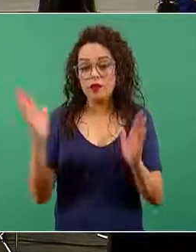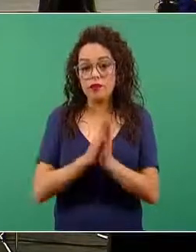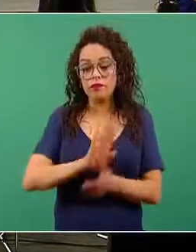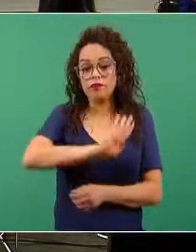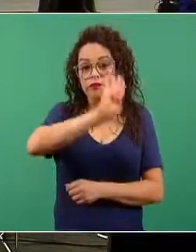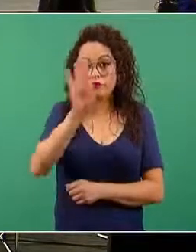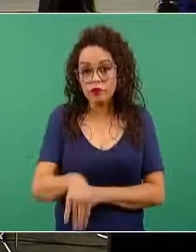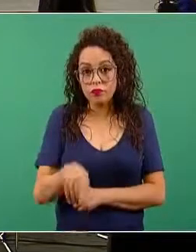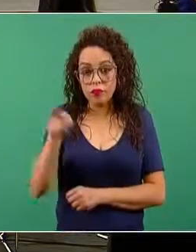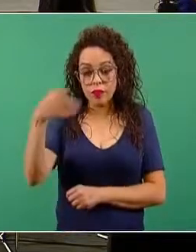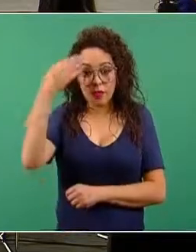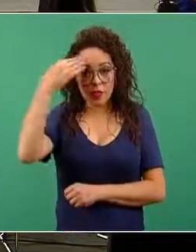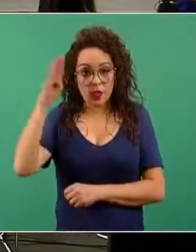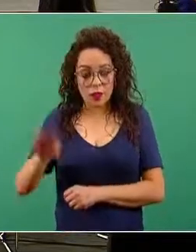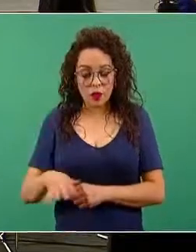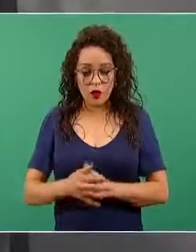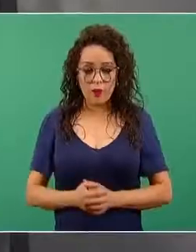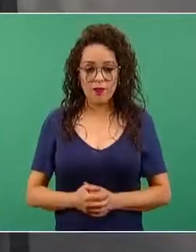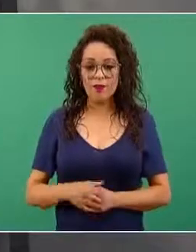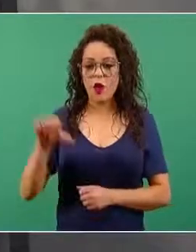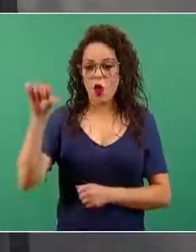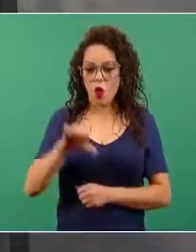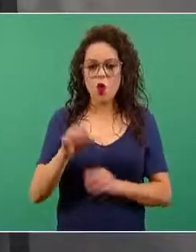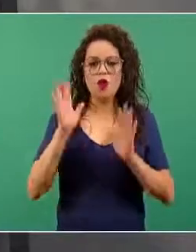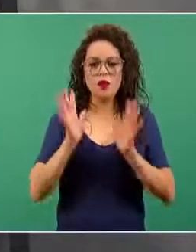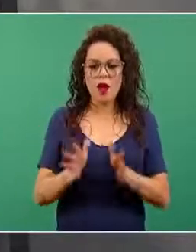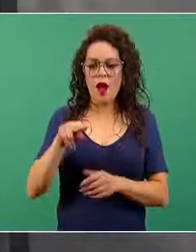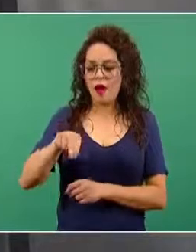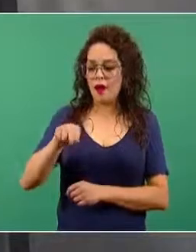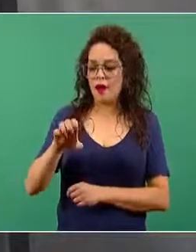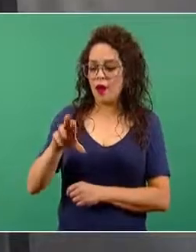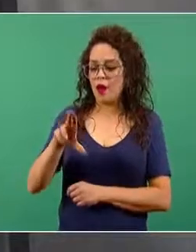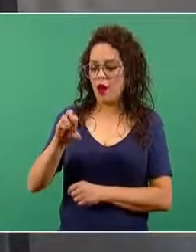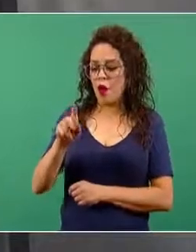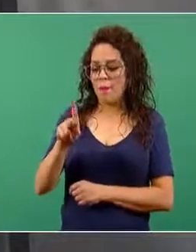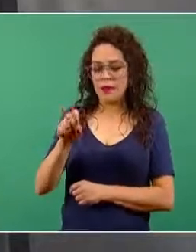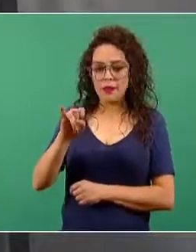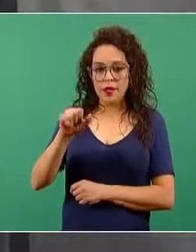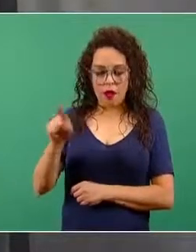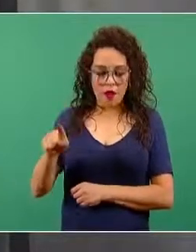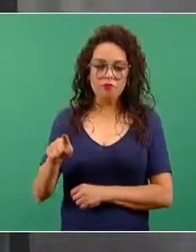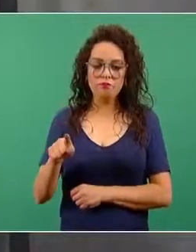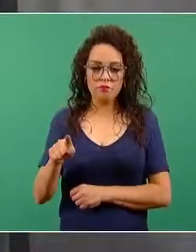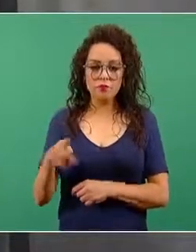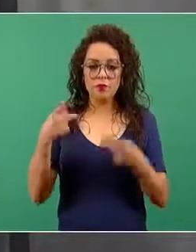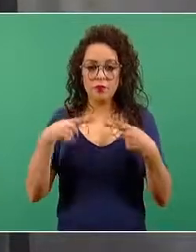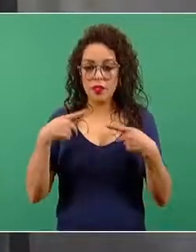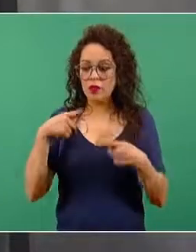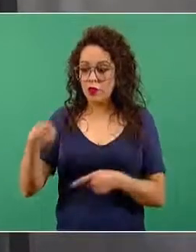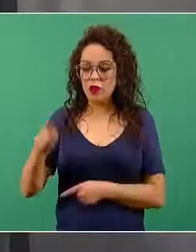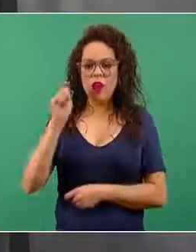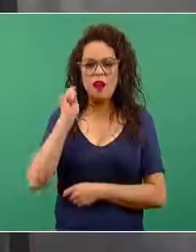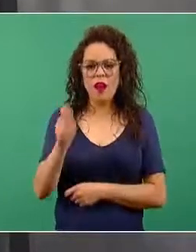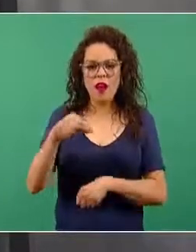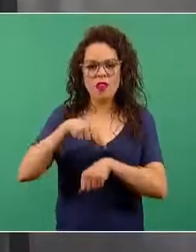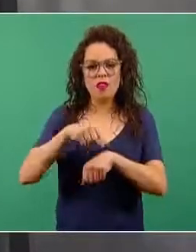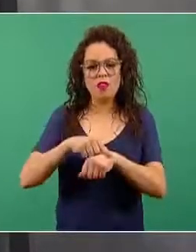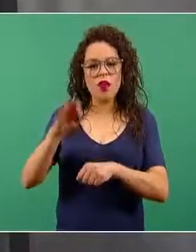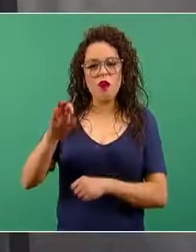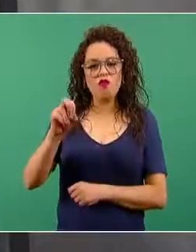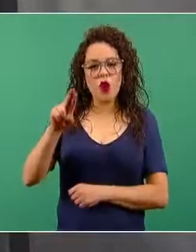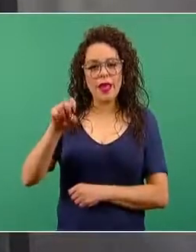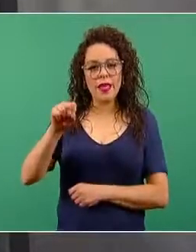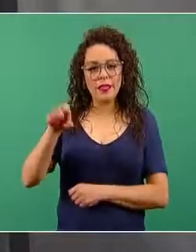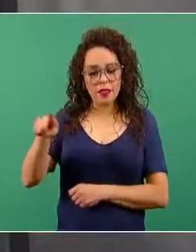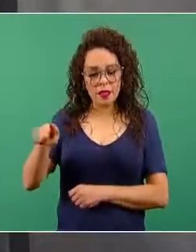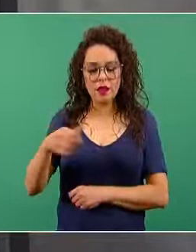esta persona. Hoy se realizó la necropsia, participó personal local del Servicio Médico Forense, también de los servicios